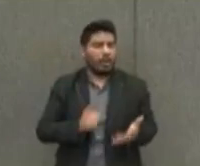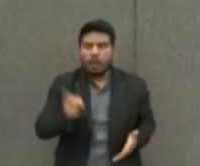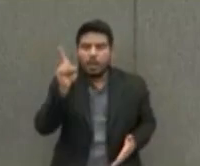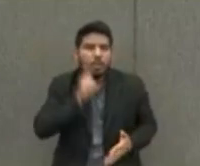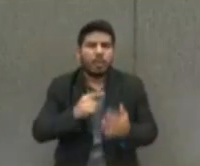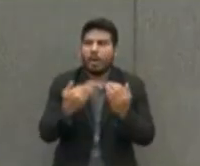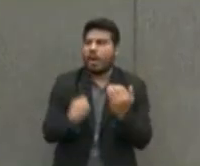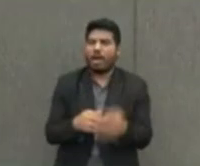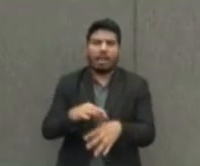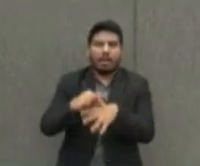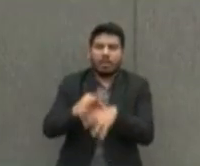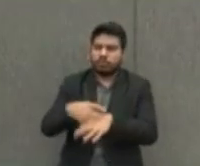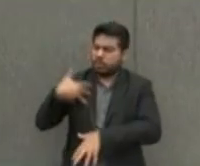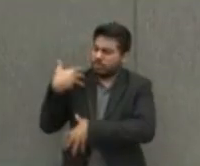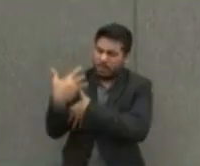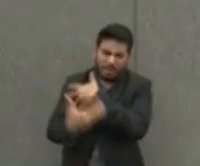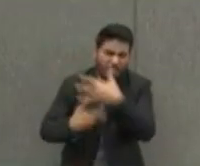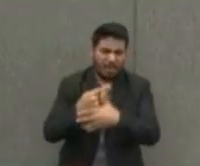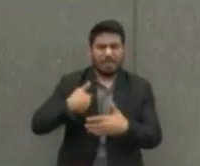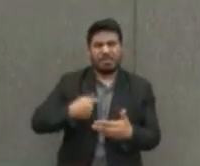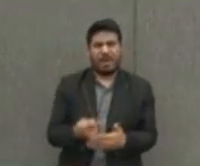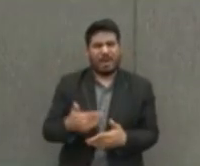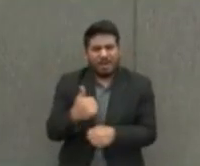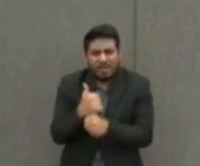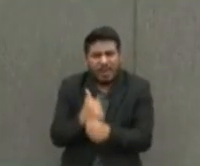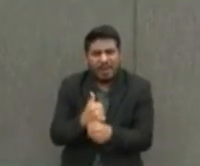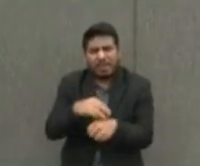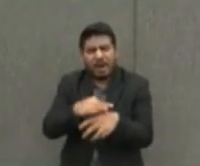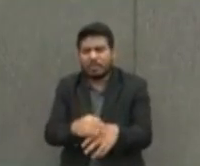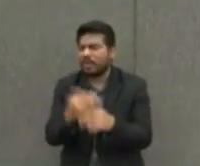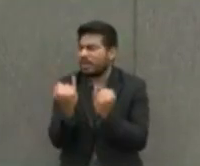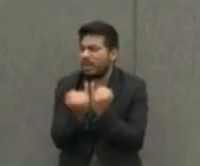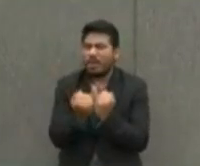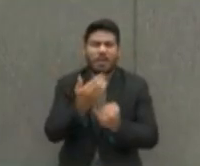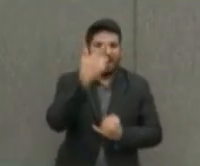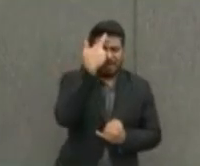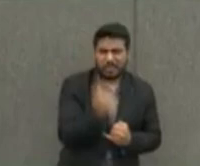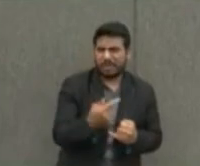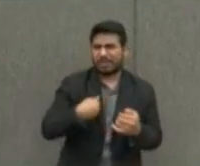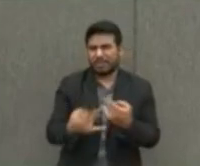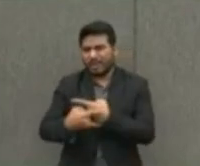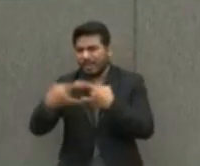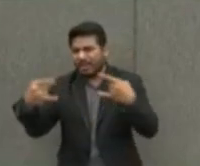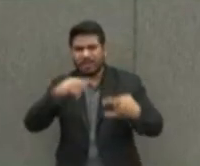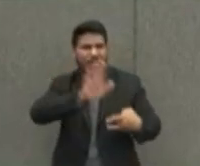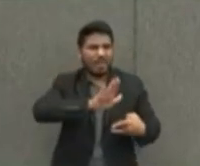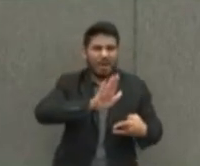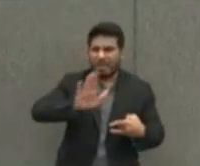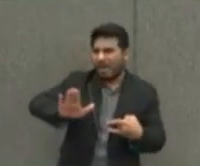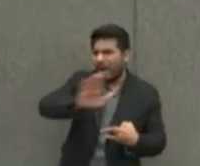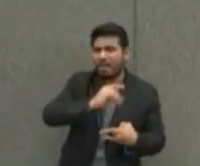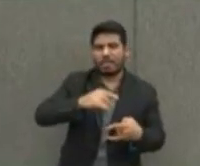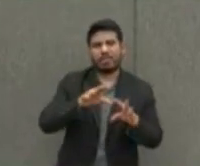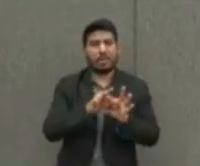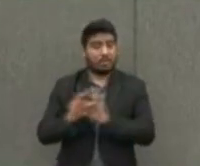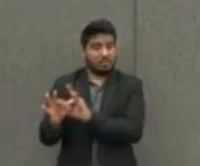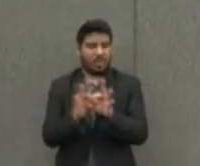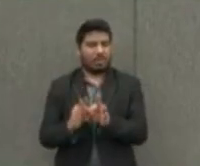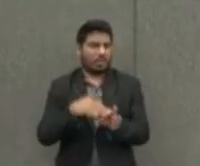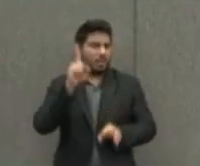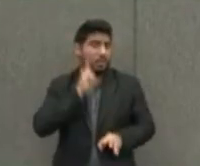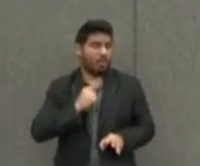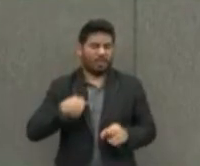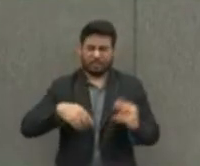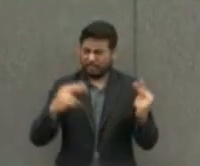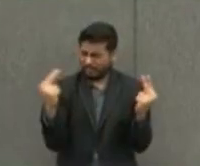violencia todas las mujeres compartimos causa y todas las mujeres somos necesarias en este